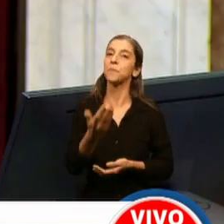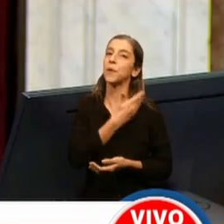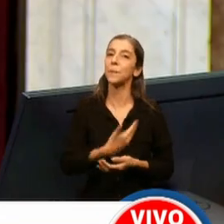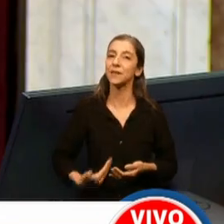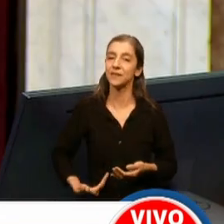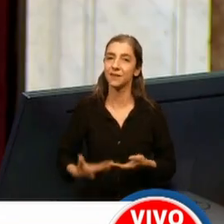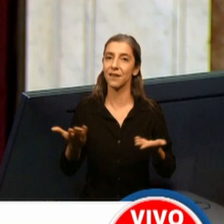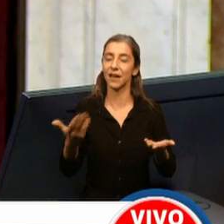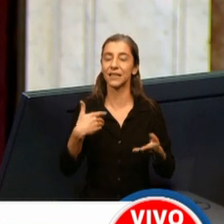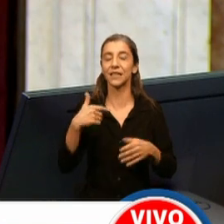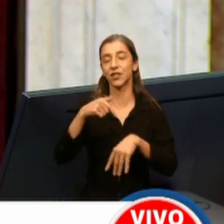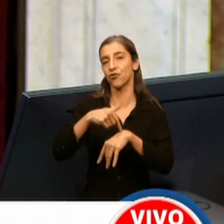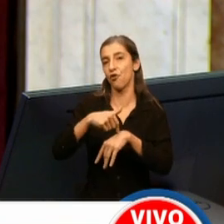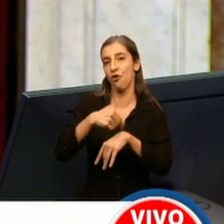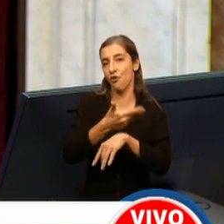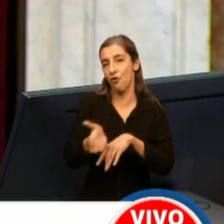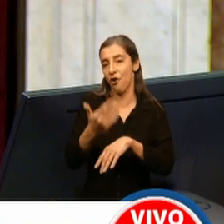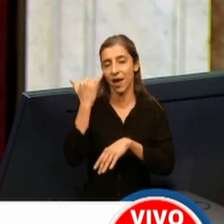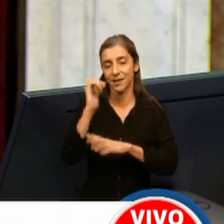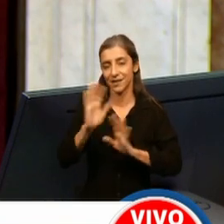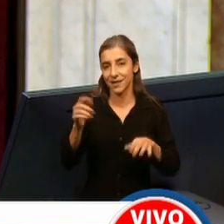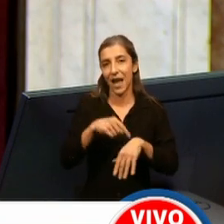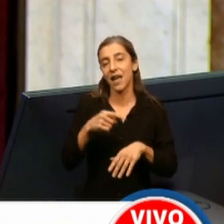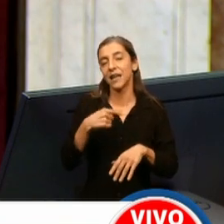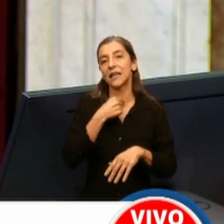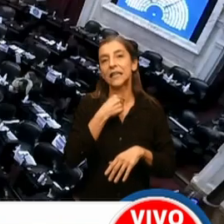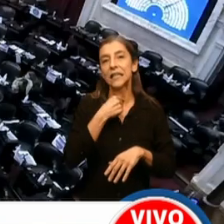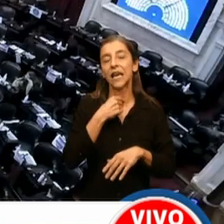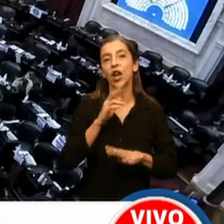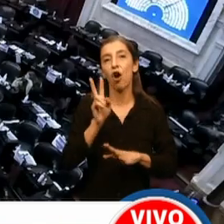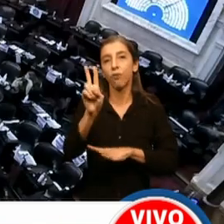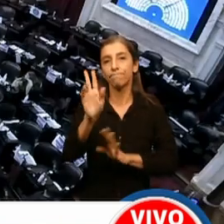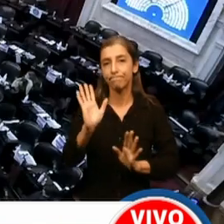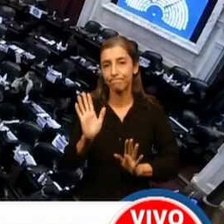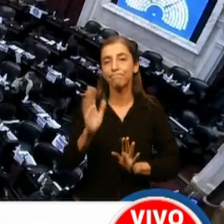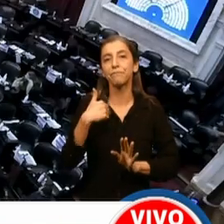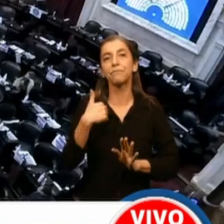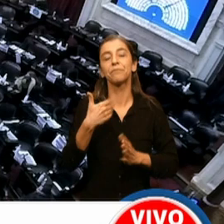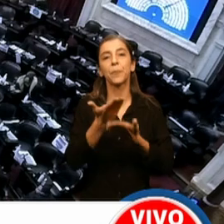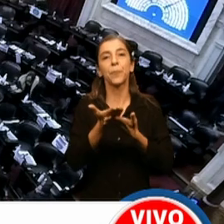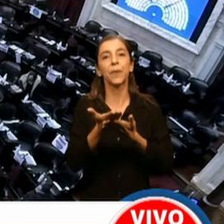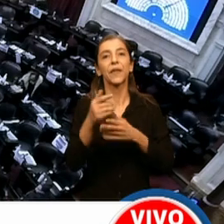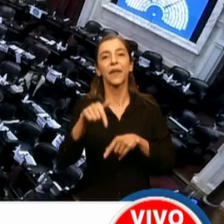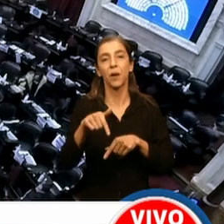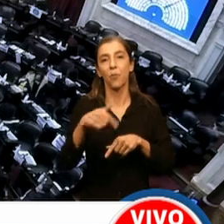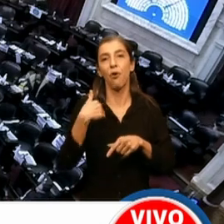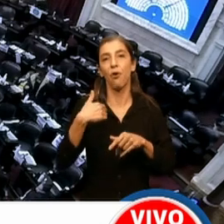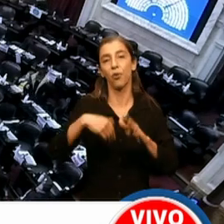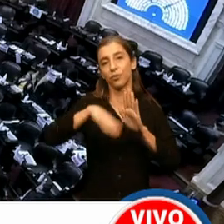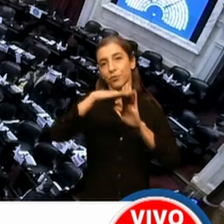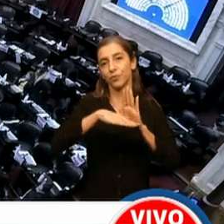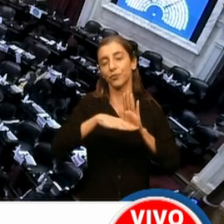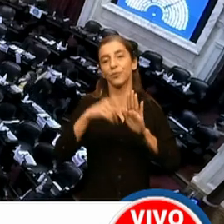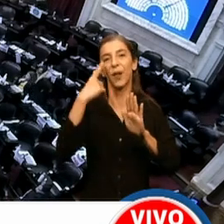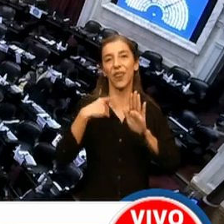cuenta de lo avanzado de la hora quería hacer una moción de orden a los efectos de la alteración del orden del